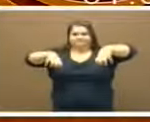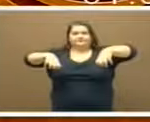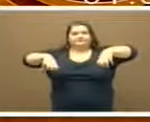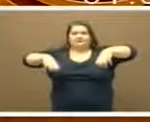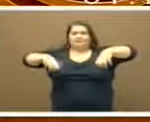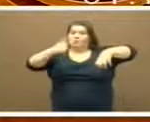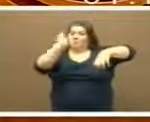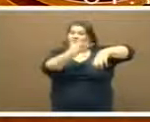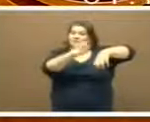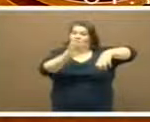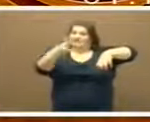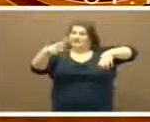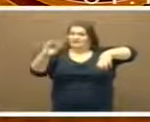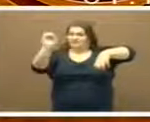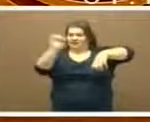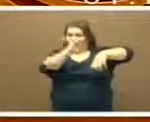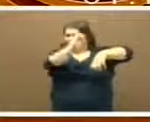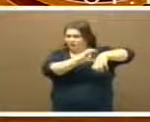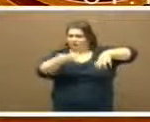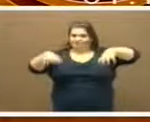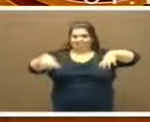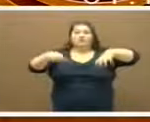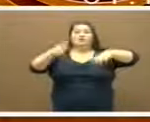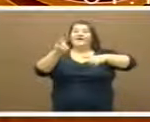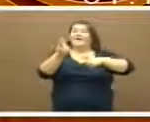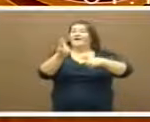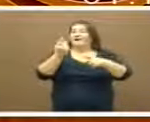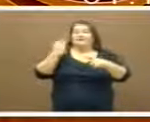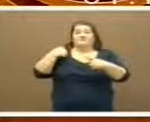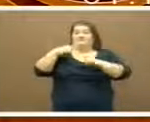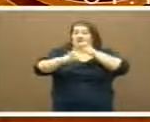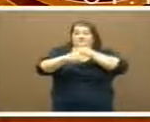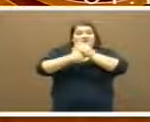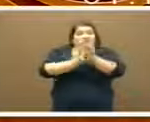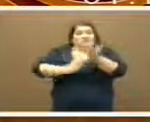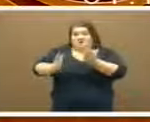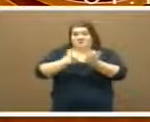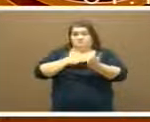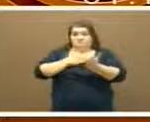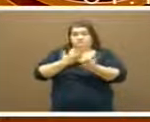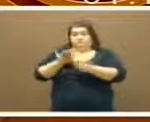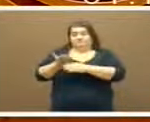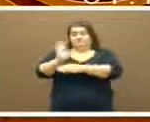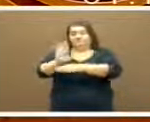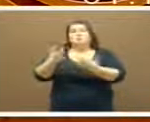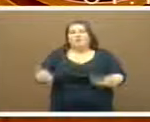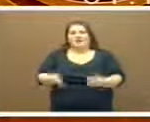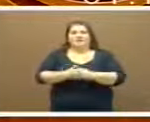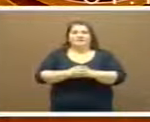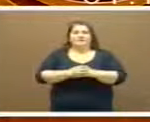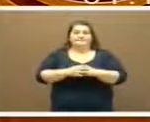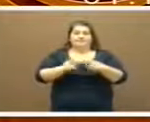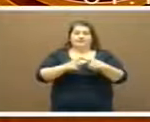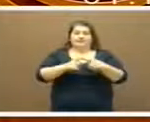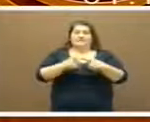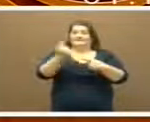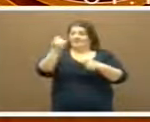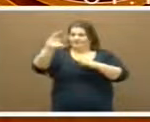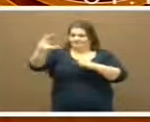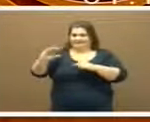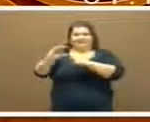subpartidas del 50% cada una. Entonces, la enmienda transaccional que en nombre del Grupo Parlamentario se presenta sería la siguiente. La baja